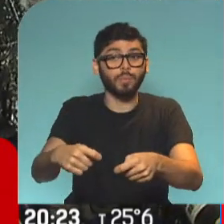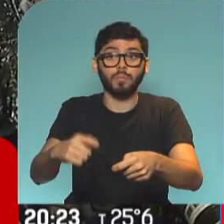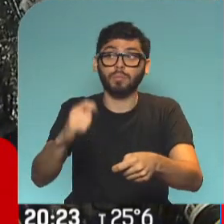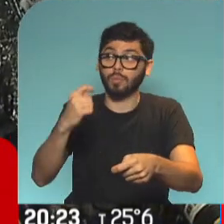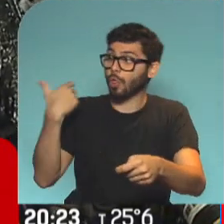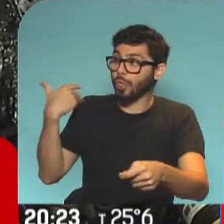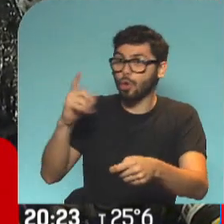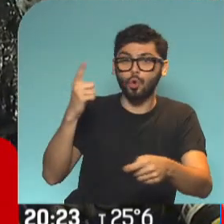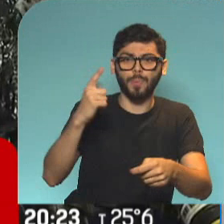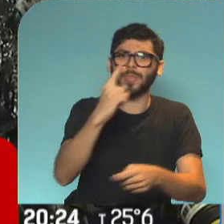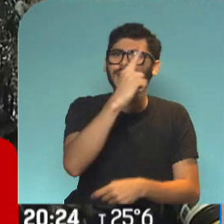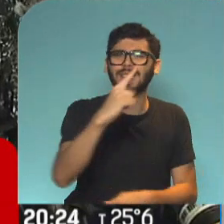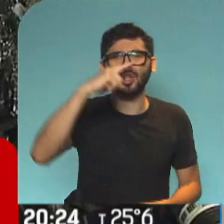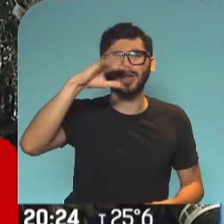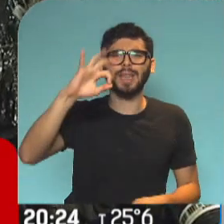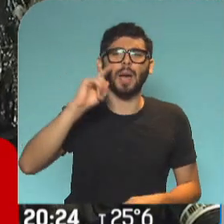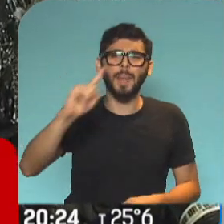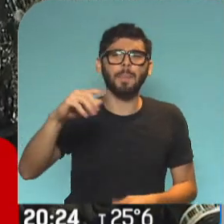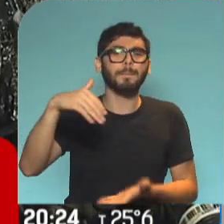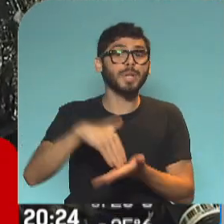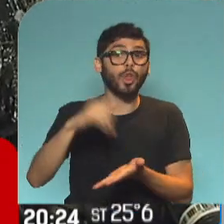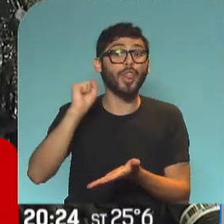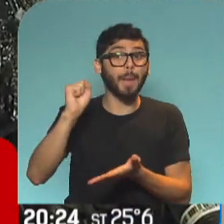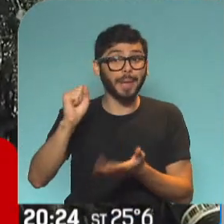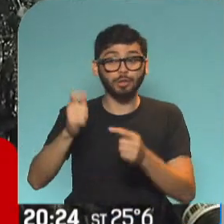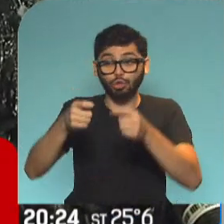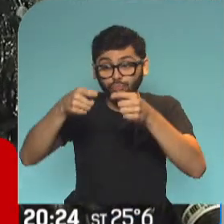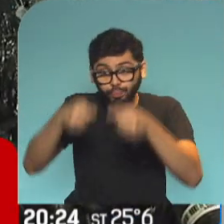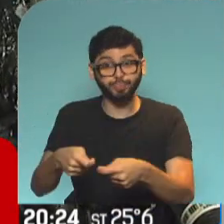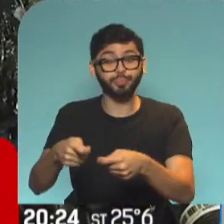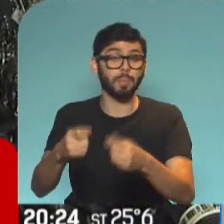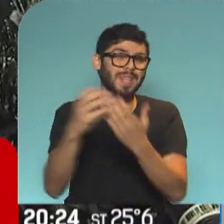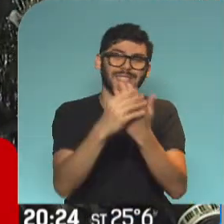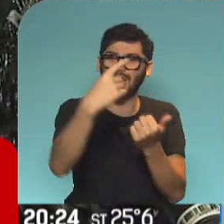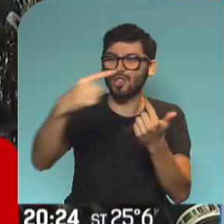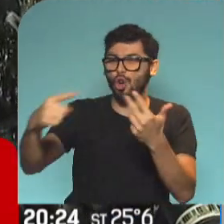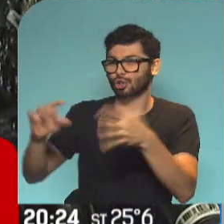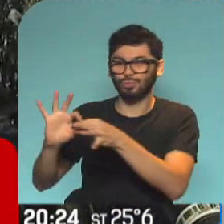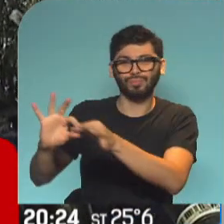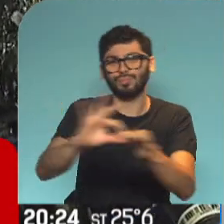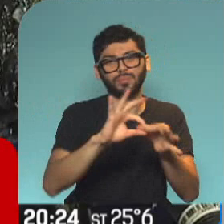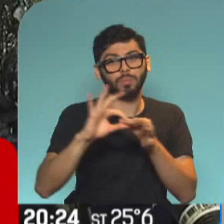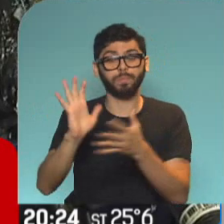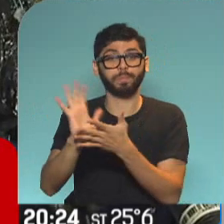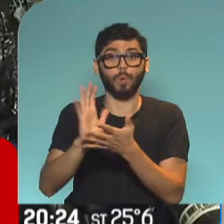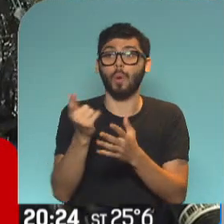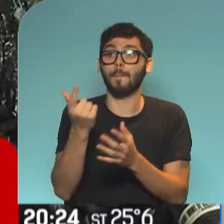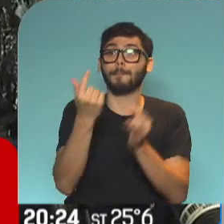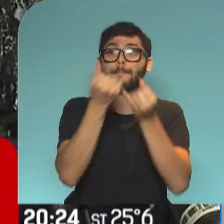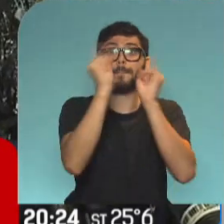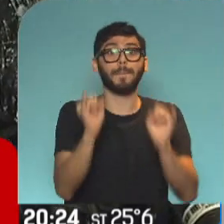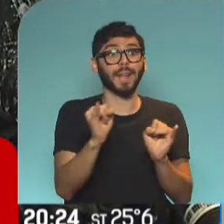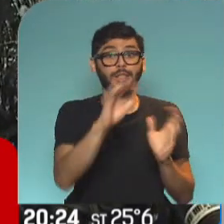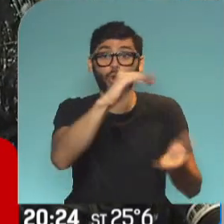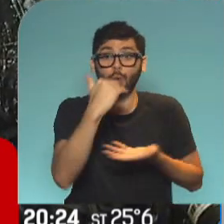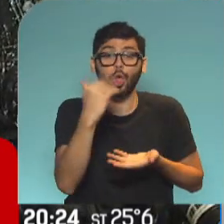inédita, del orden de los 170.000 millones de pesos, ejecutada a través de los distintos ministerios. Es un 9% del presupuesto, es un récord